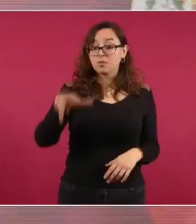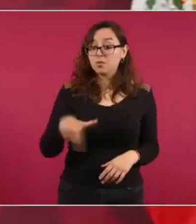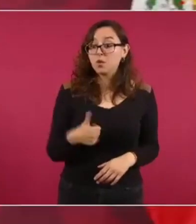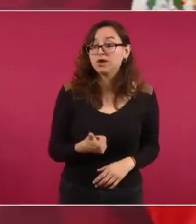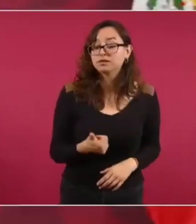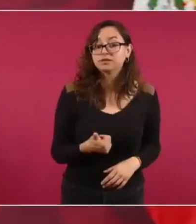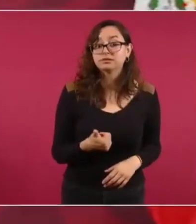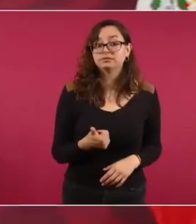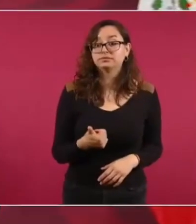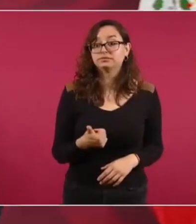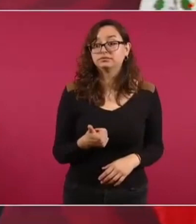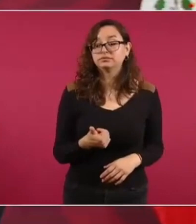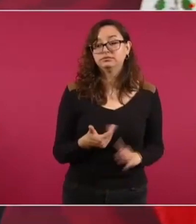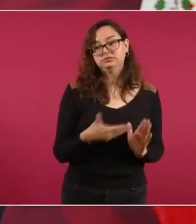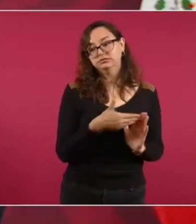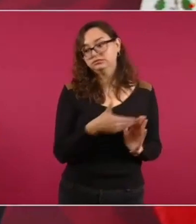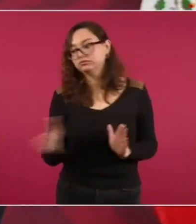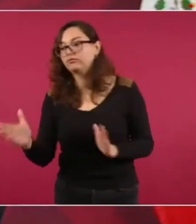pero un tronco común.